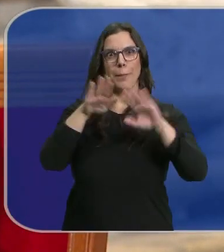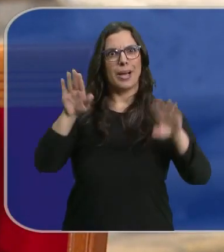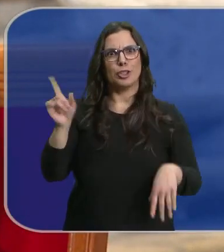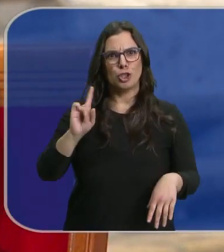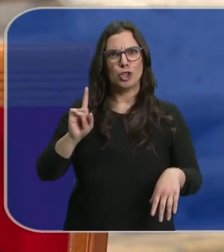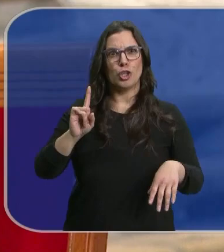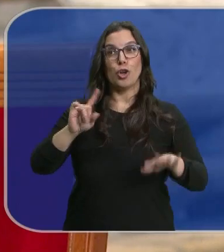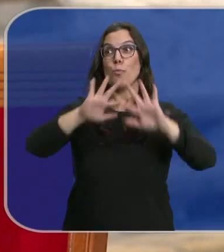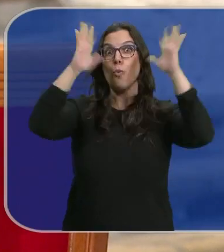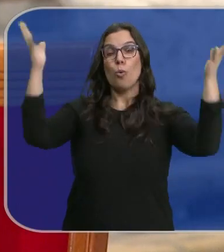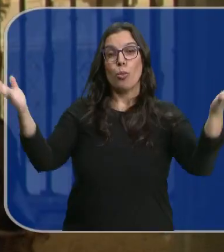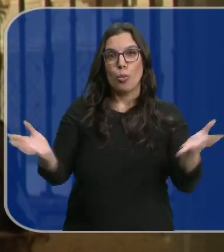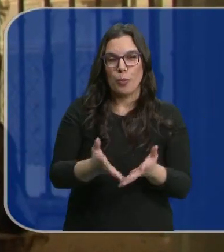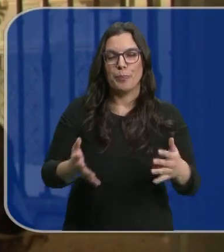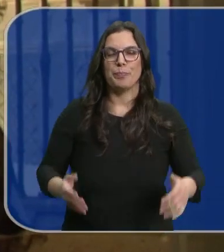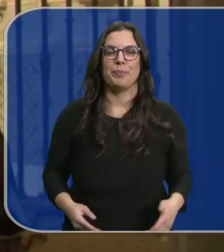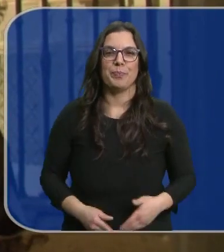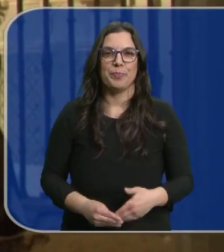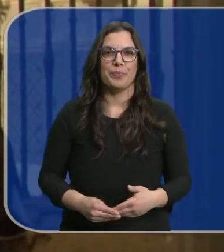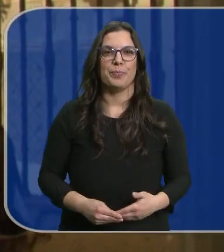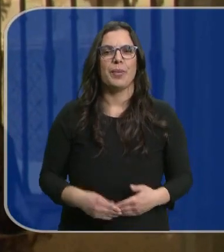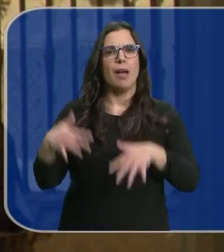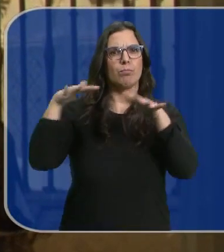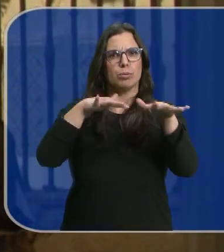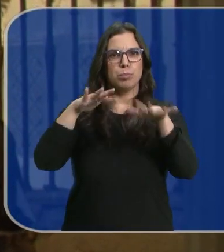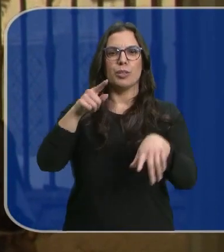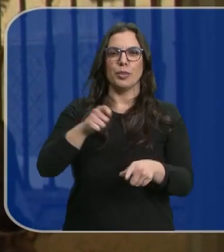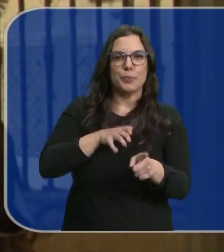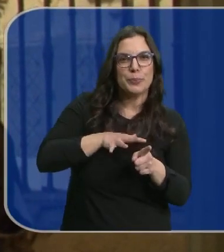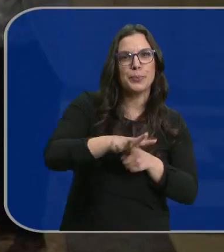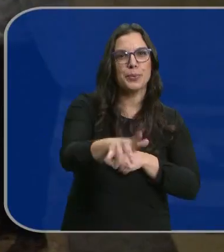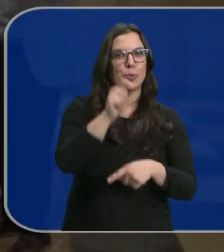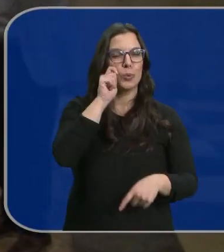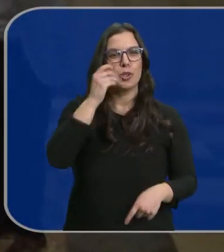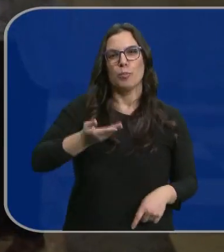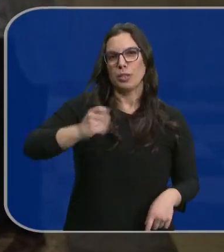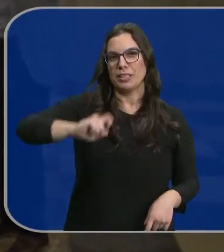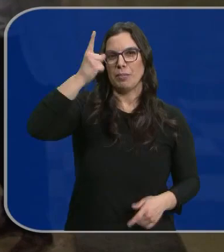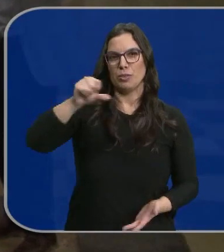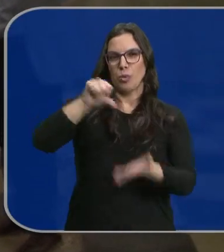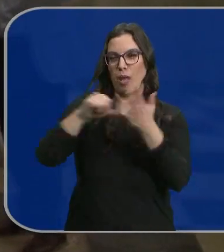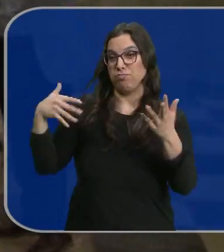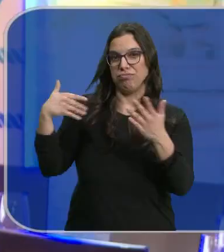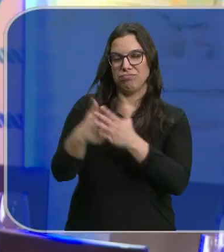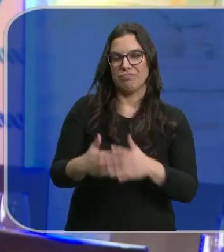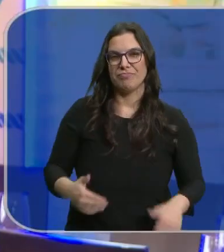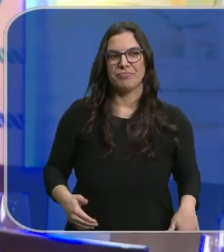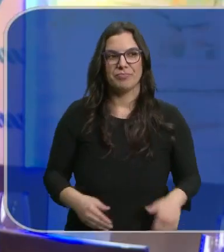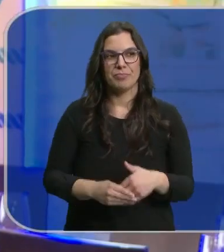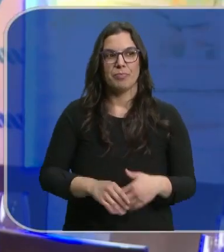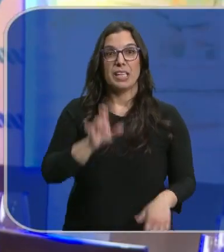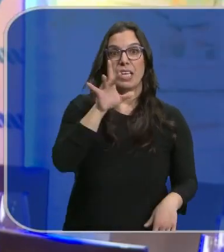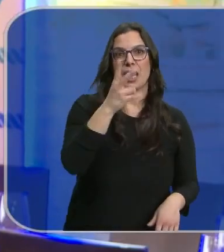sino pues a todo el mundo. Y esa gran afluencia ha sido el revulsivo turístico más importante de la ciudad en los últimos años. Por un 15